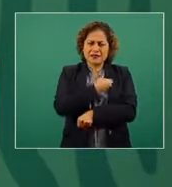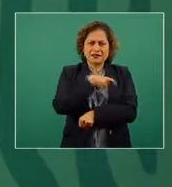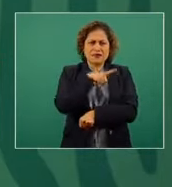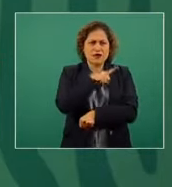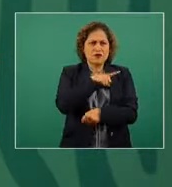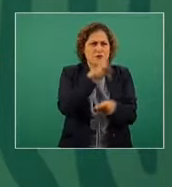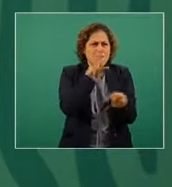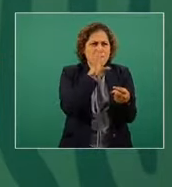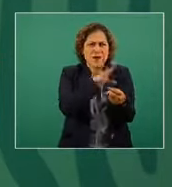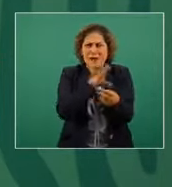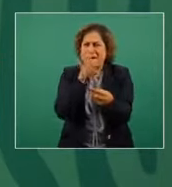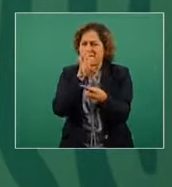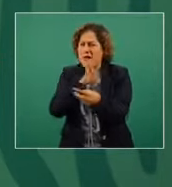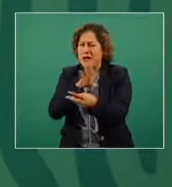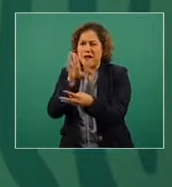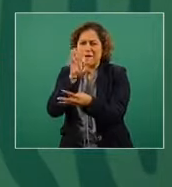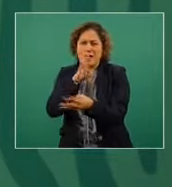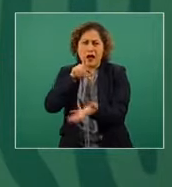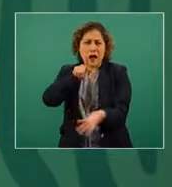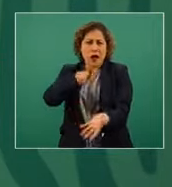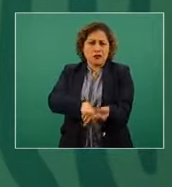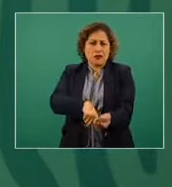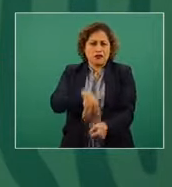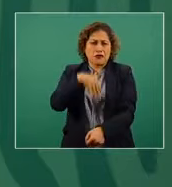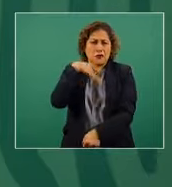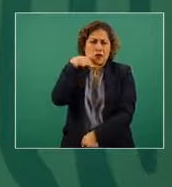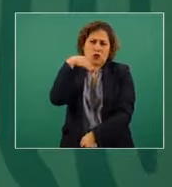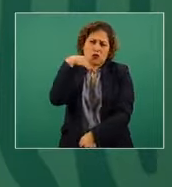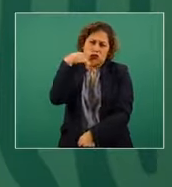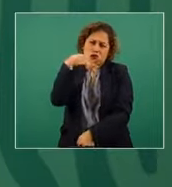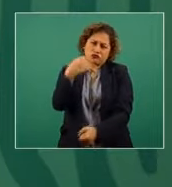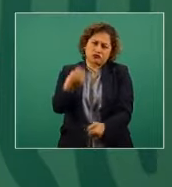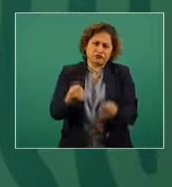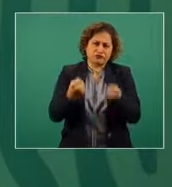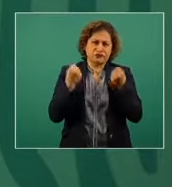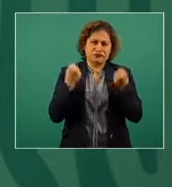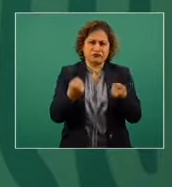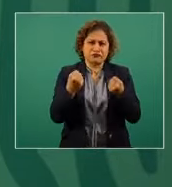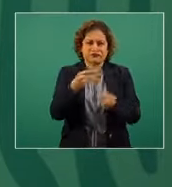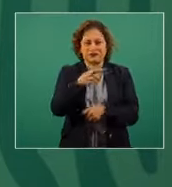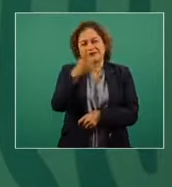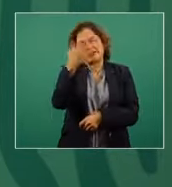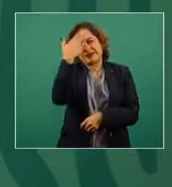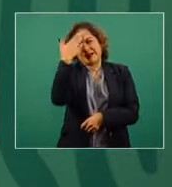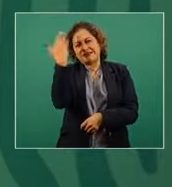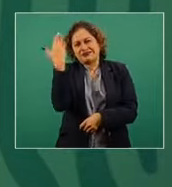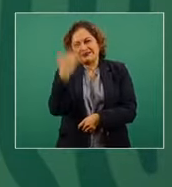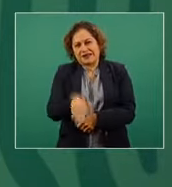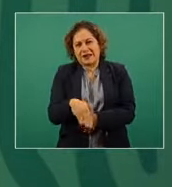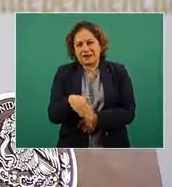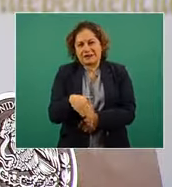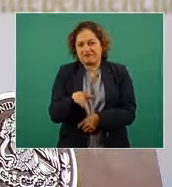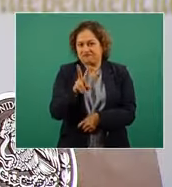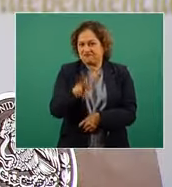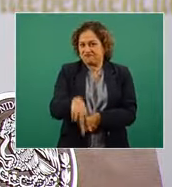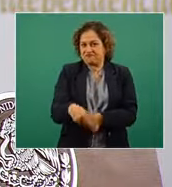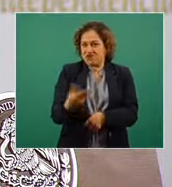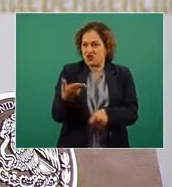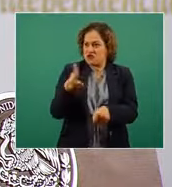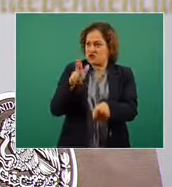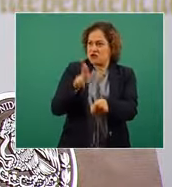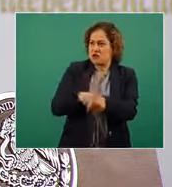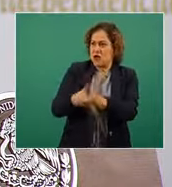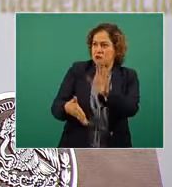Imperaba la corrupción, ya lo saben, hospitales inconclusos,